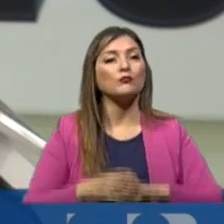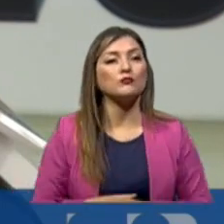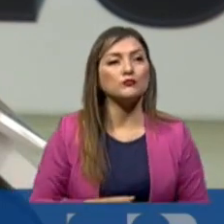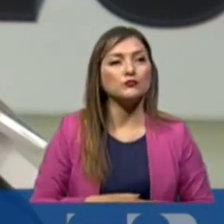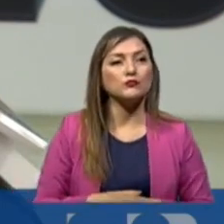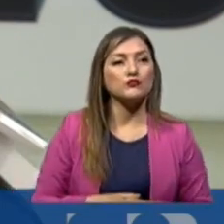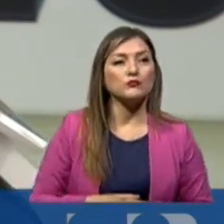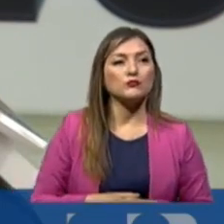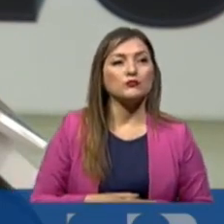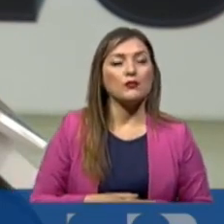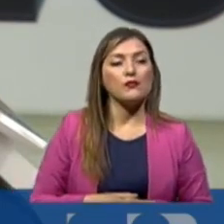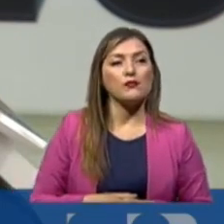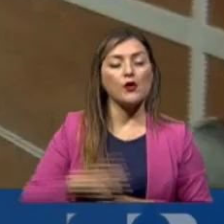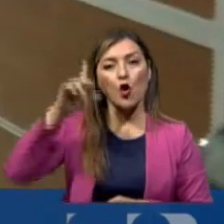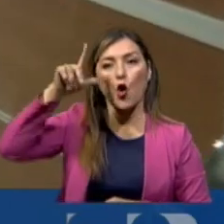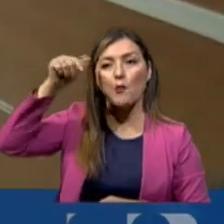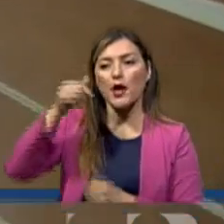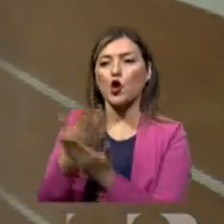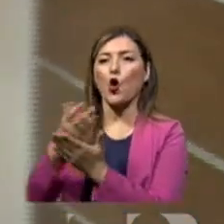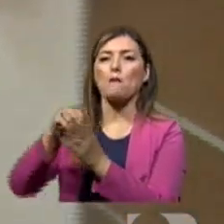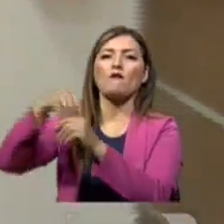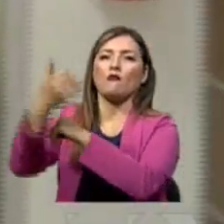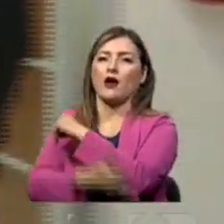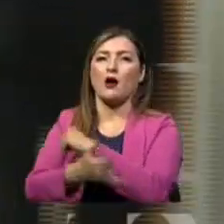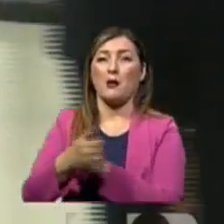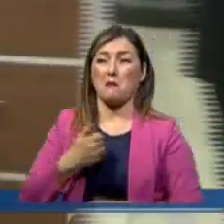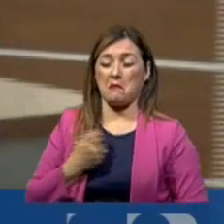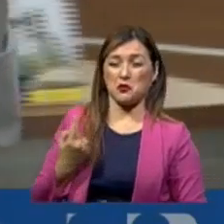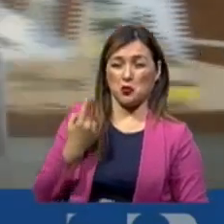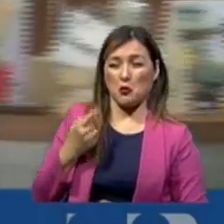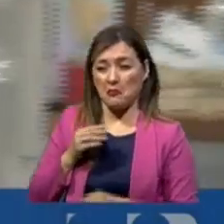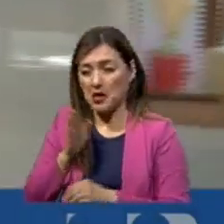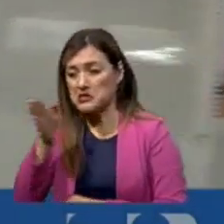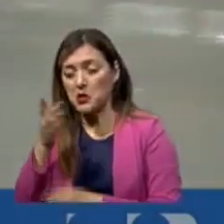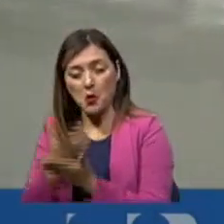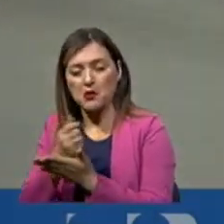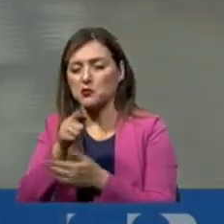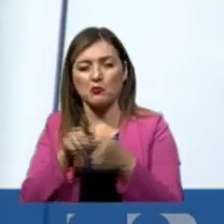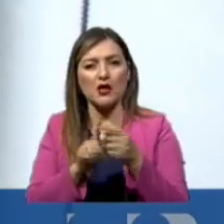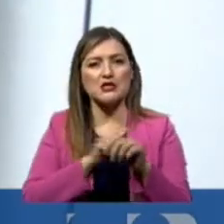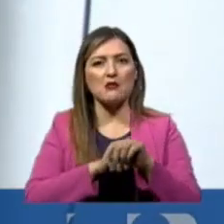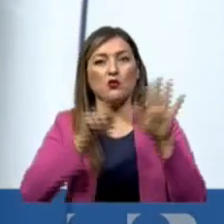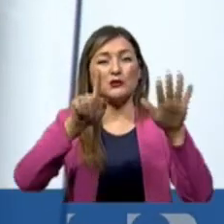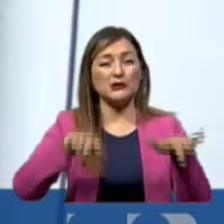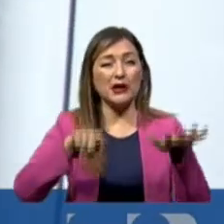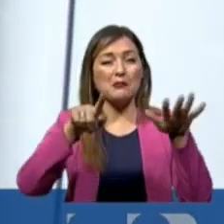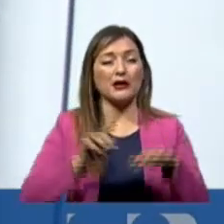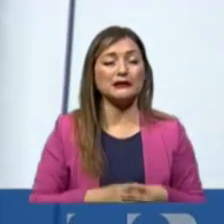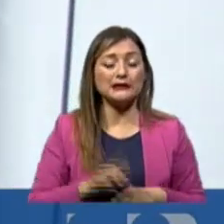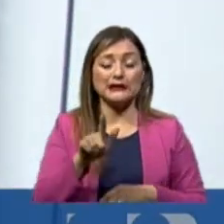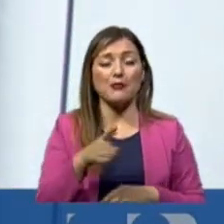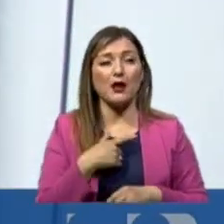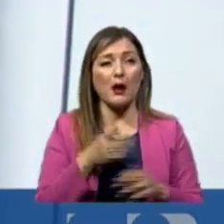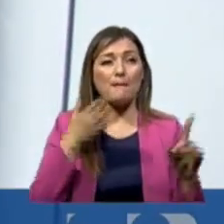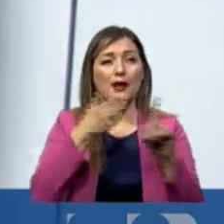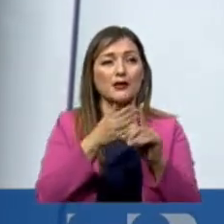ser traído si no es mediante el gobierno. Esta familia tiene menos de 6 meses para alcanzar su meta. Caso contrario, el estado de salud de este